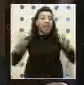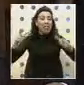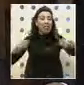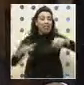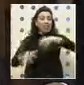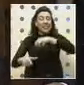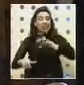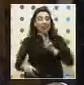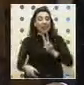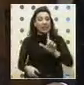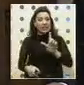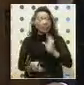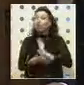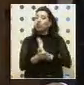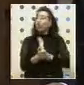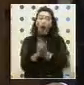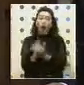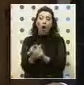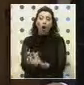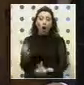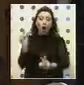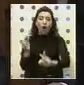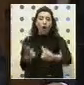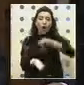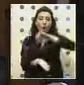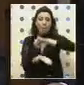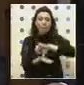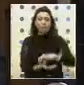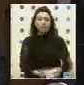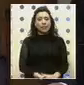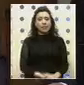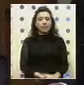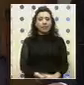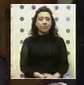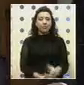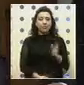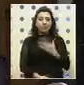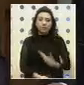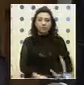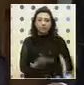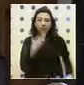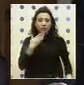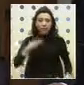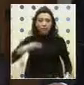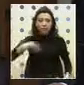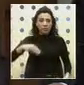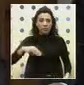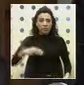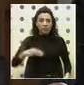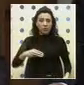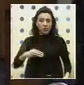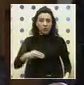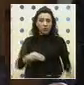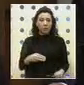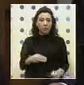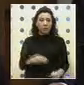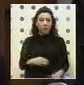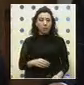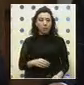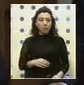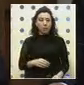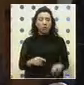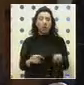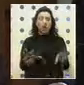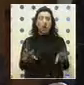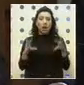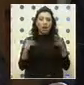sino en todo nuestro país. Señor Presidente, además son otros municipios que en precarias condiciones se han